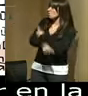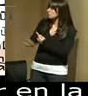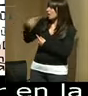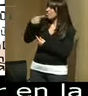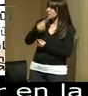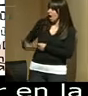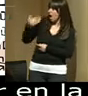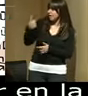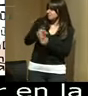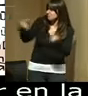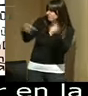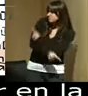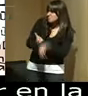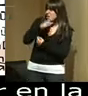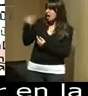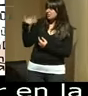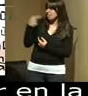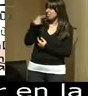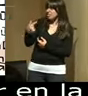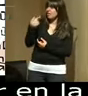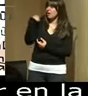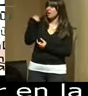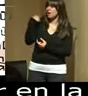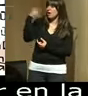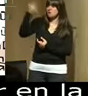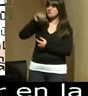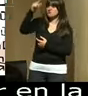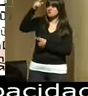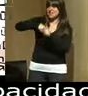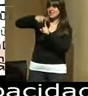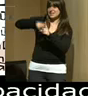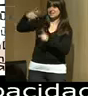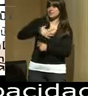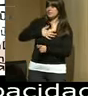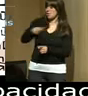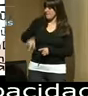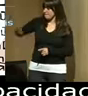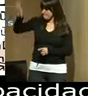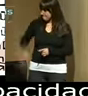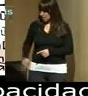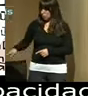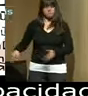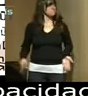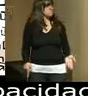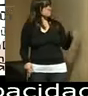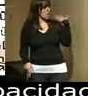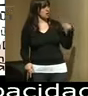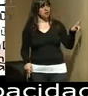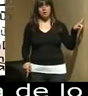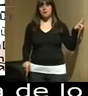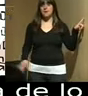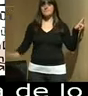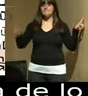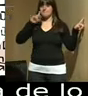lo que usted ha mostrado antes, ¿no? Porque usted lo que ha mostrado antes ha sido unos niveles de satisfacción con la vida mucho más bajos para las personas con discapacidad que sin discapacidad. Pero